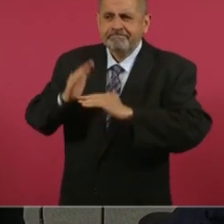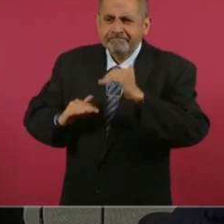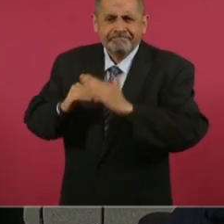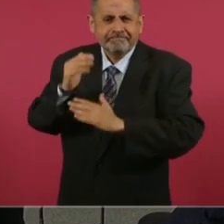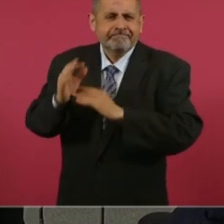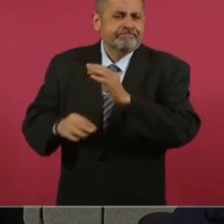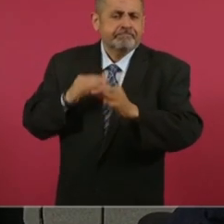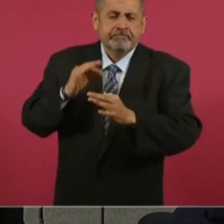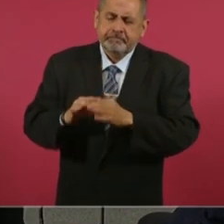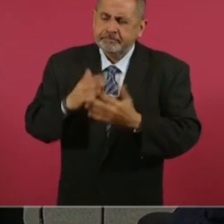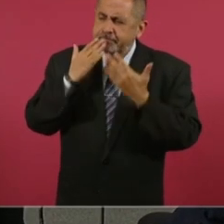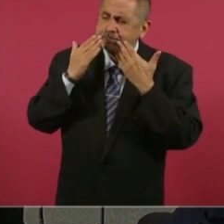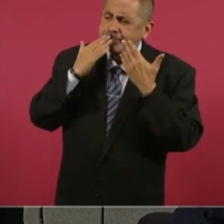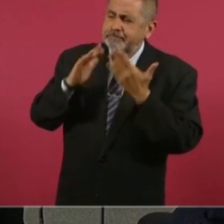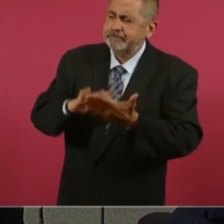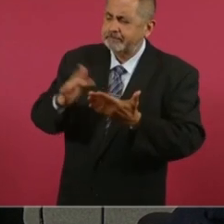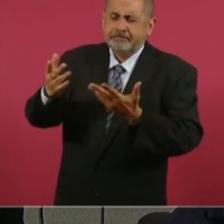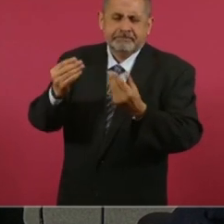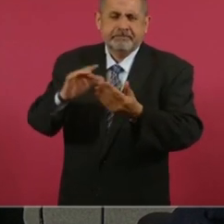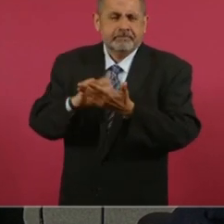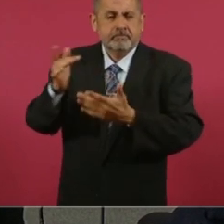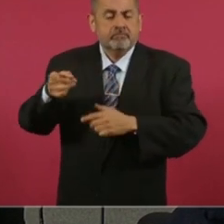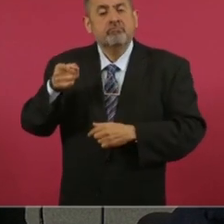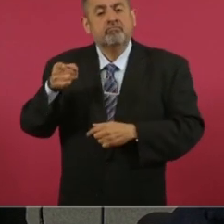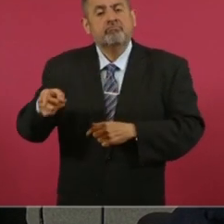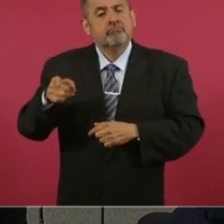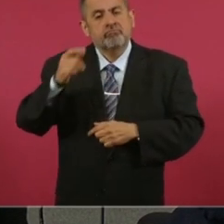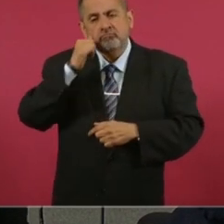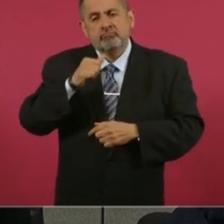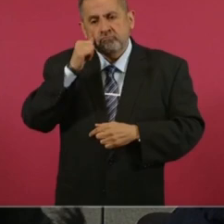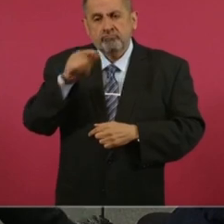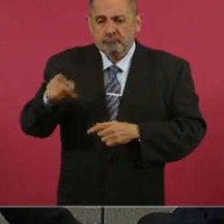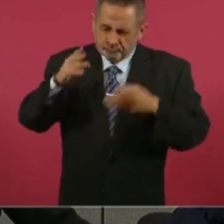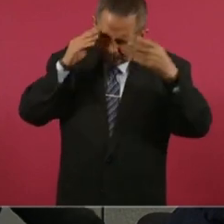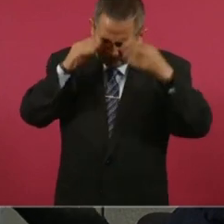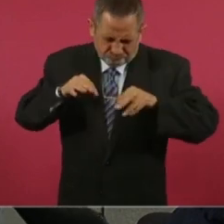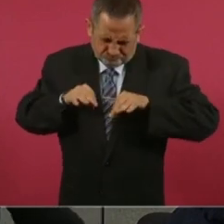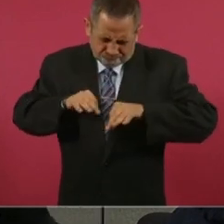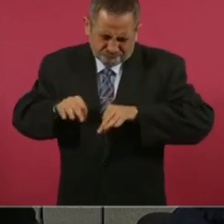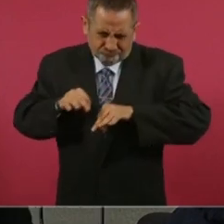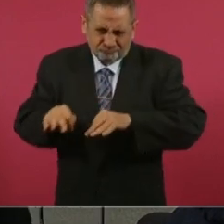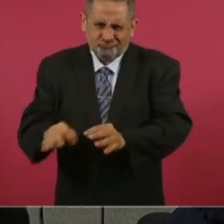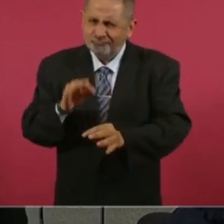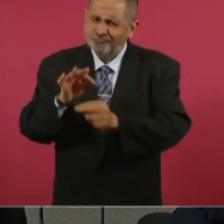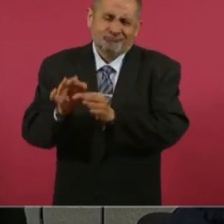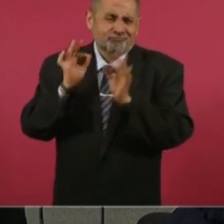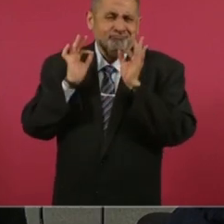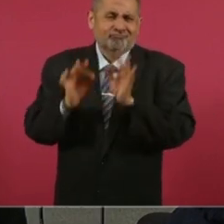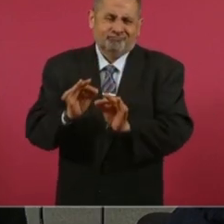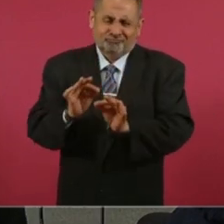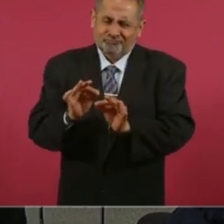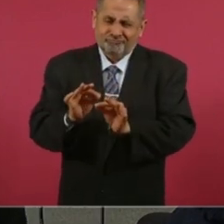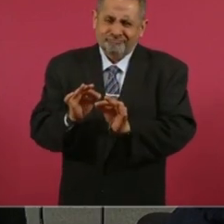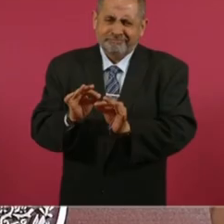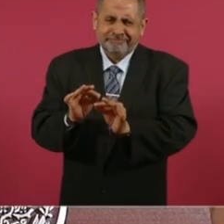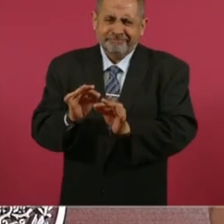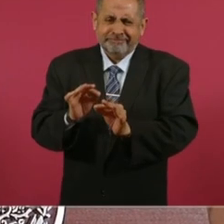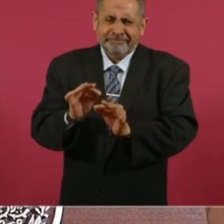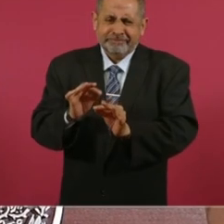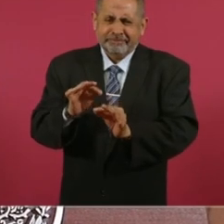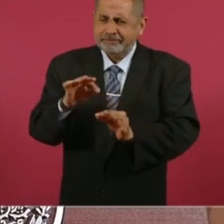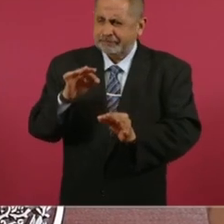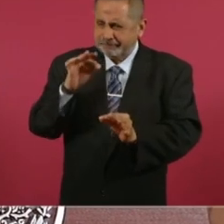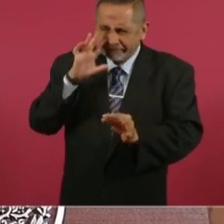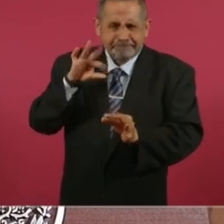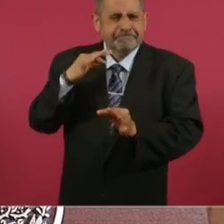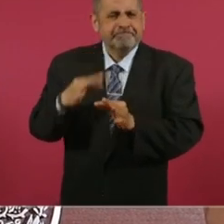refinería, cosa que le agradecemos mucho, porque ella se aplicó a fondo y